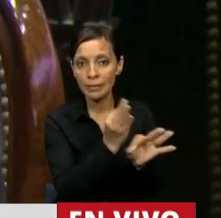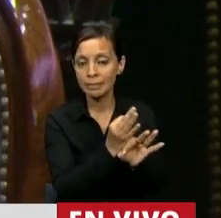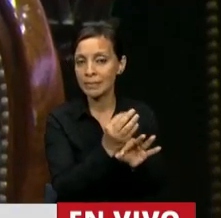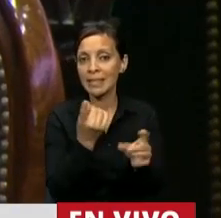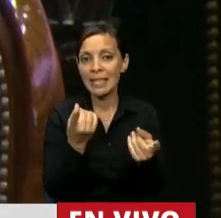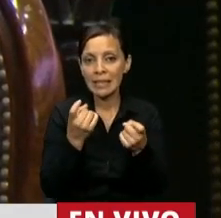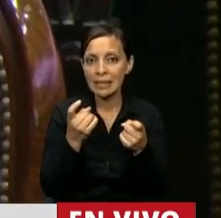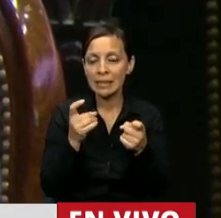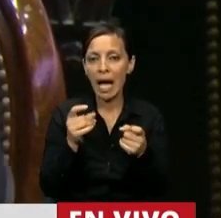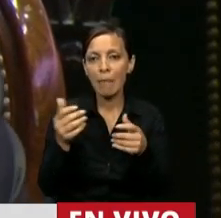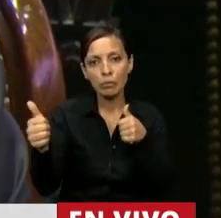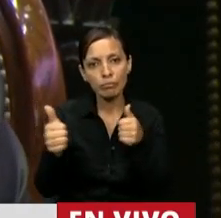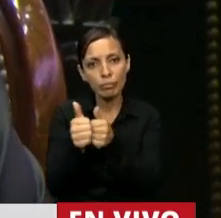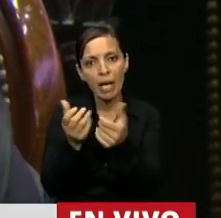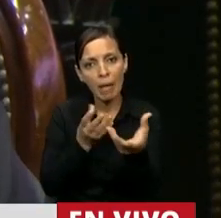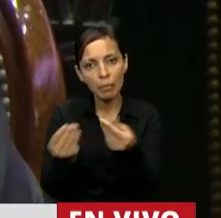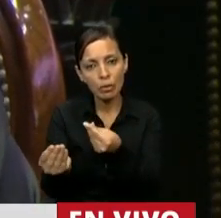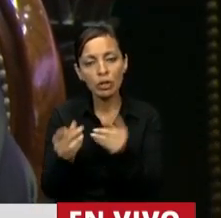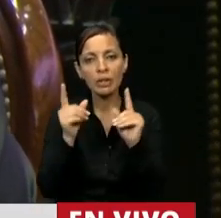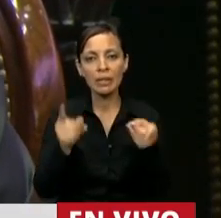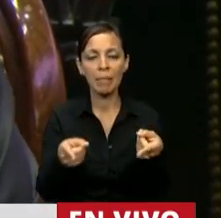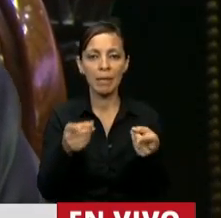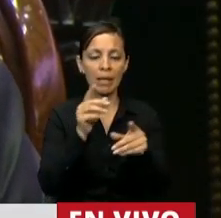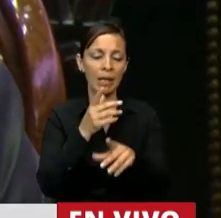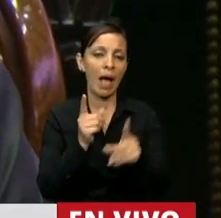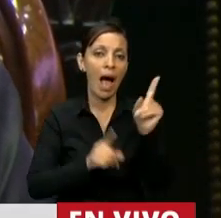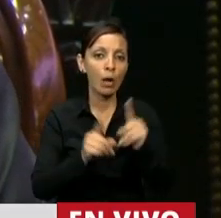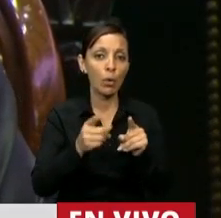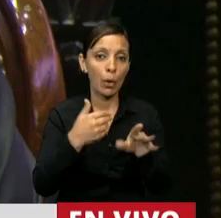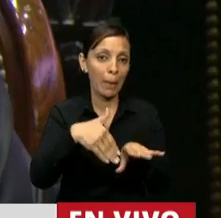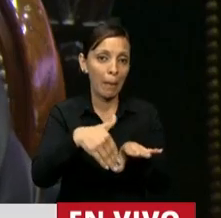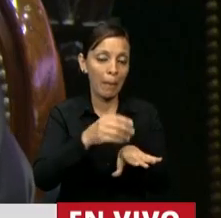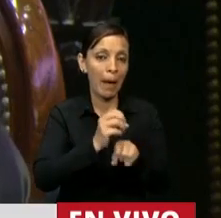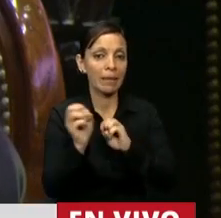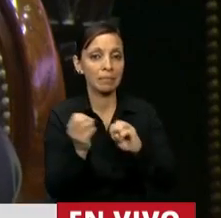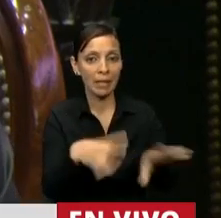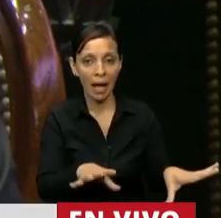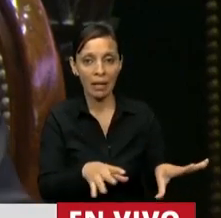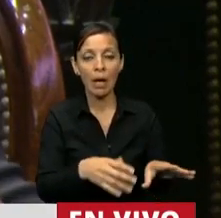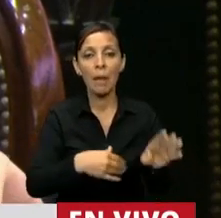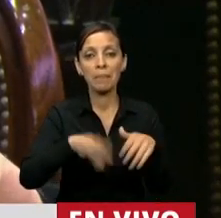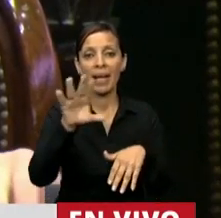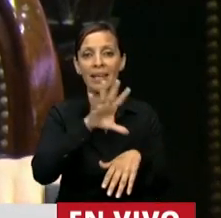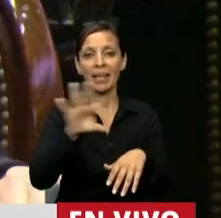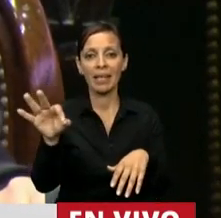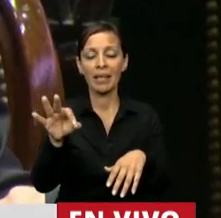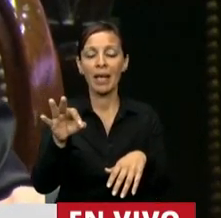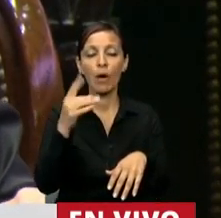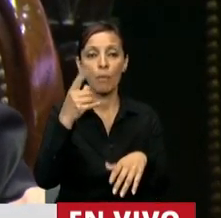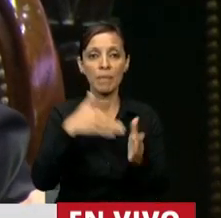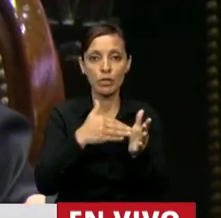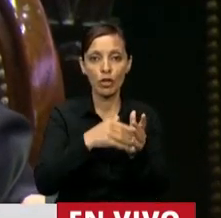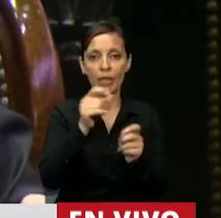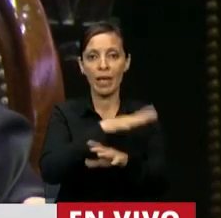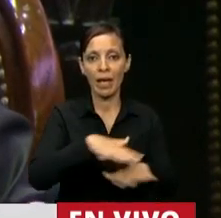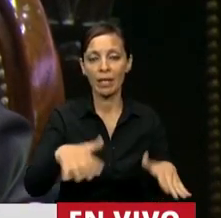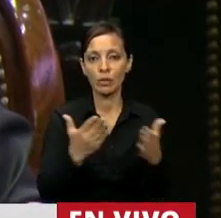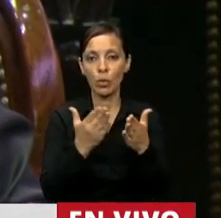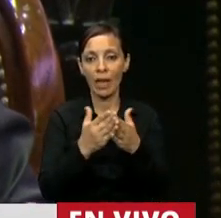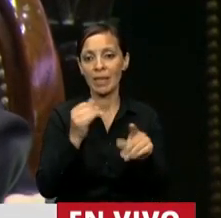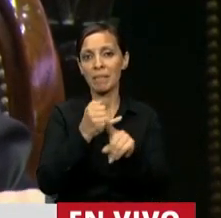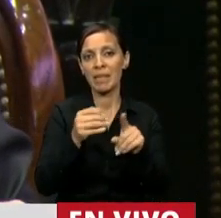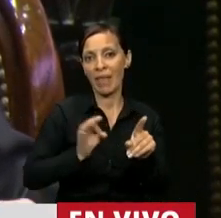el acompañamiento a aquellos estudiantes en riesgo de abandono escolar, aquel dato escandaloso del más de 1 millón de estudiantes que supimos a mitad